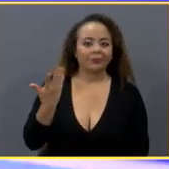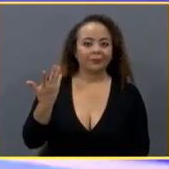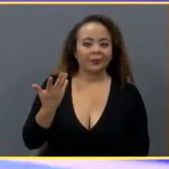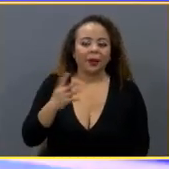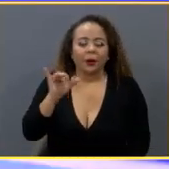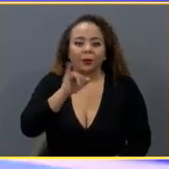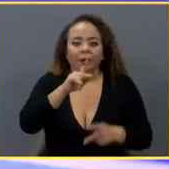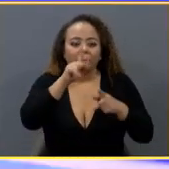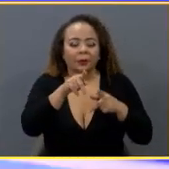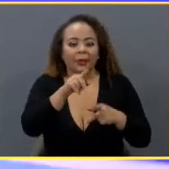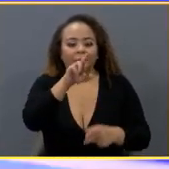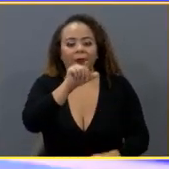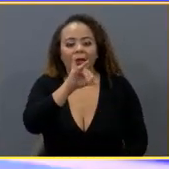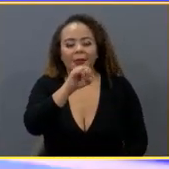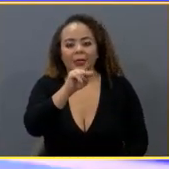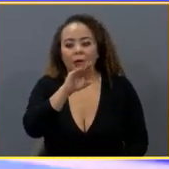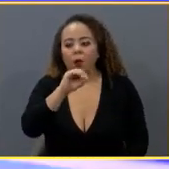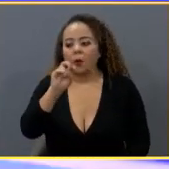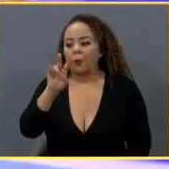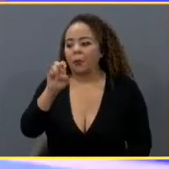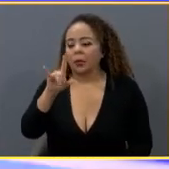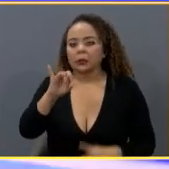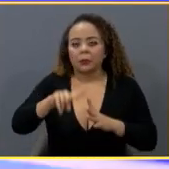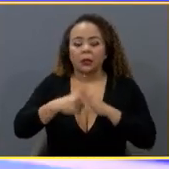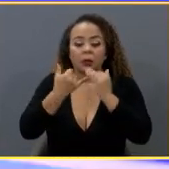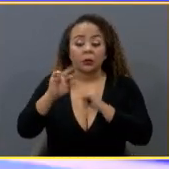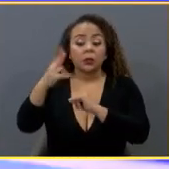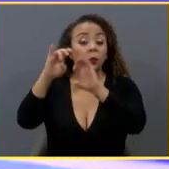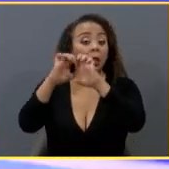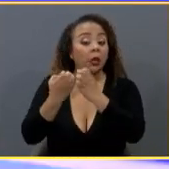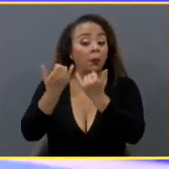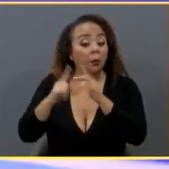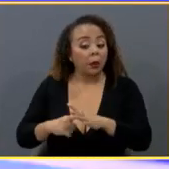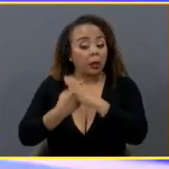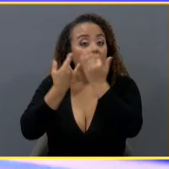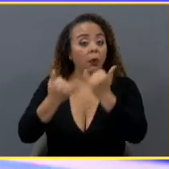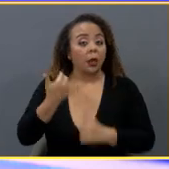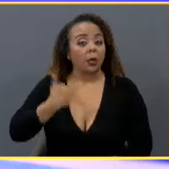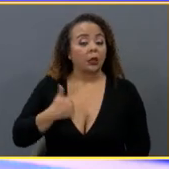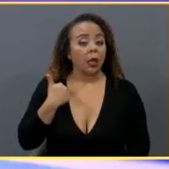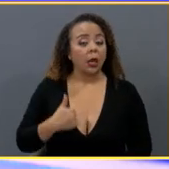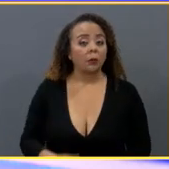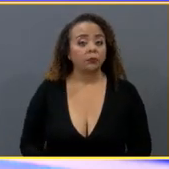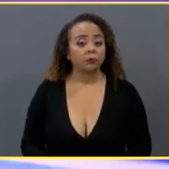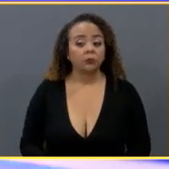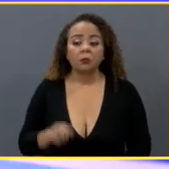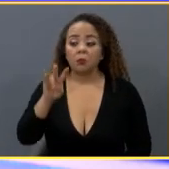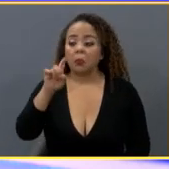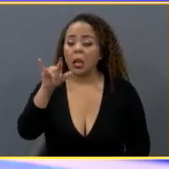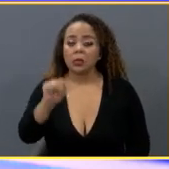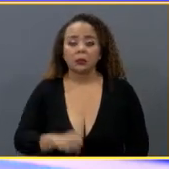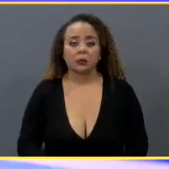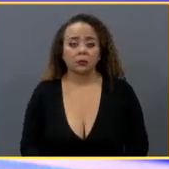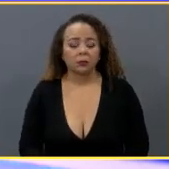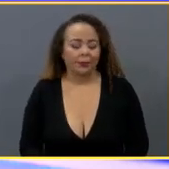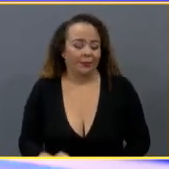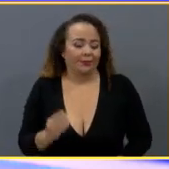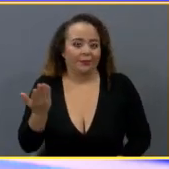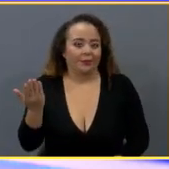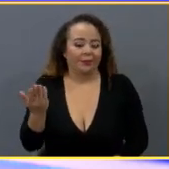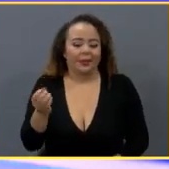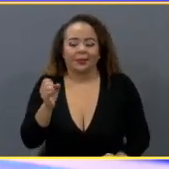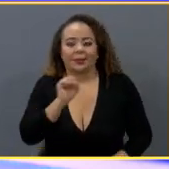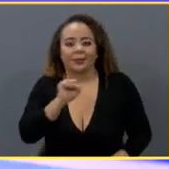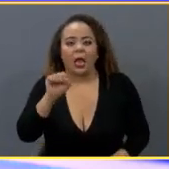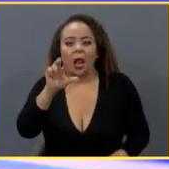yo, los aficionados de Racing o de Vélez hubieran dicho a partir de ese momento, el segundo equipo a partir de ahora en Argentina es Vélez Sarsfield, sí, o sí, es San